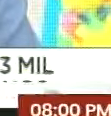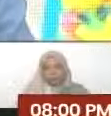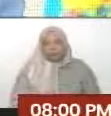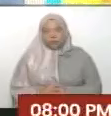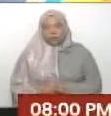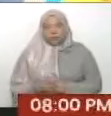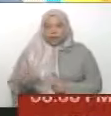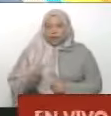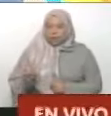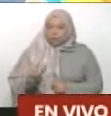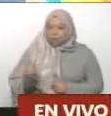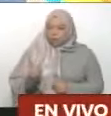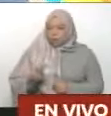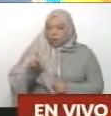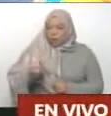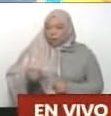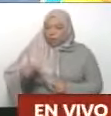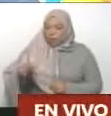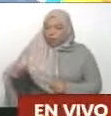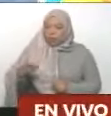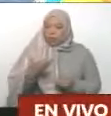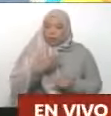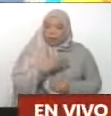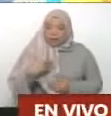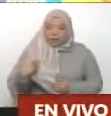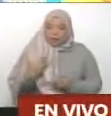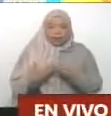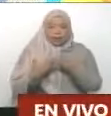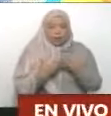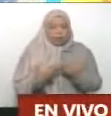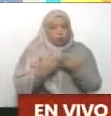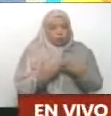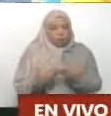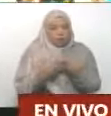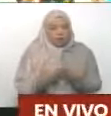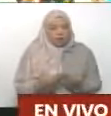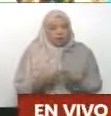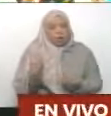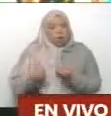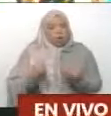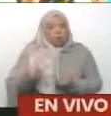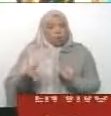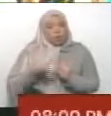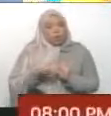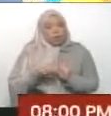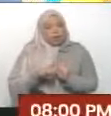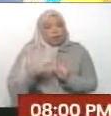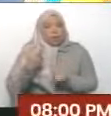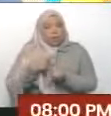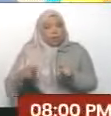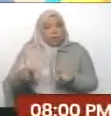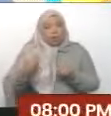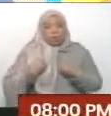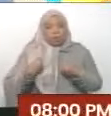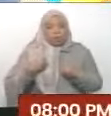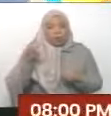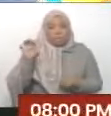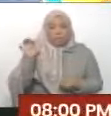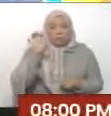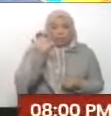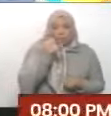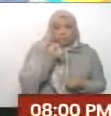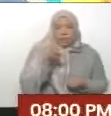con el ICE construir un modelo. Y después lo revisamos con la UNESCO. El bachillerato productivo. El bachillerato productivo, con la particularidad